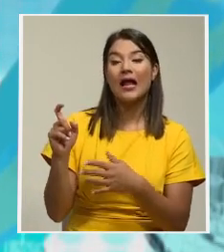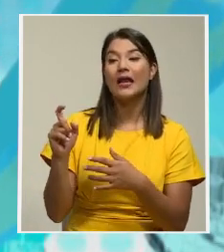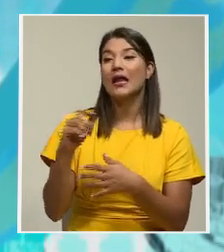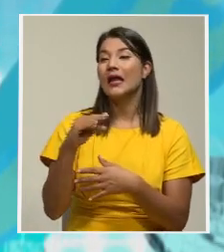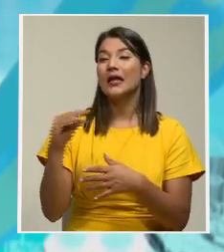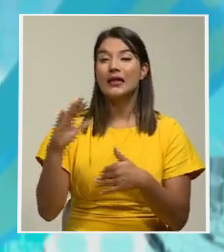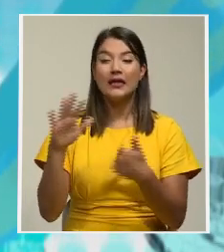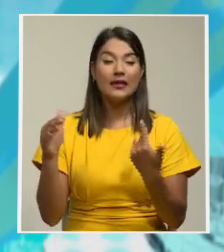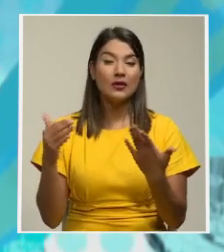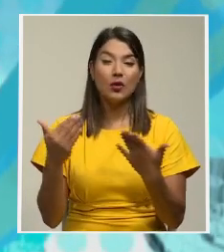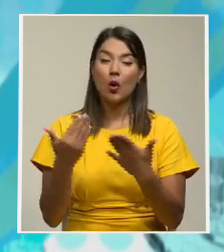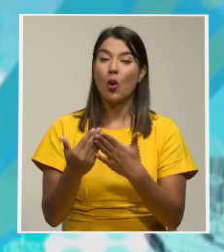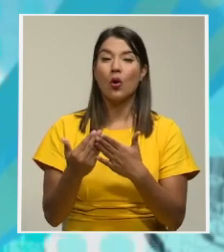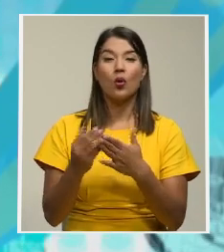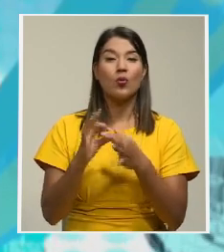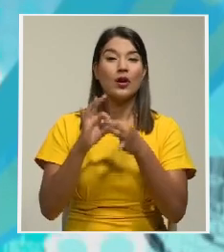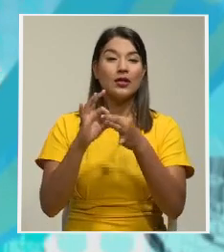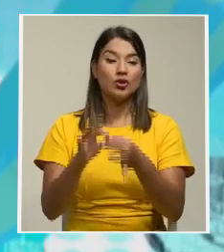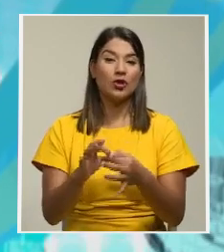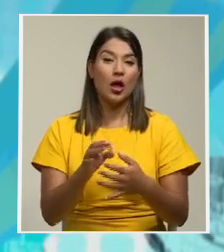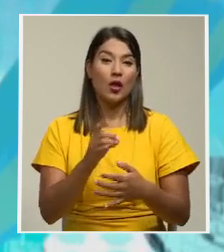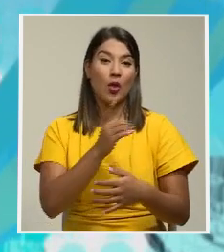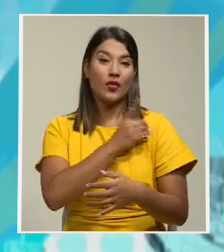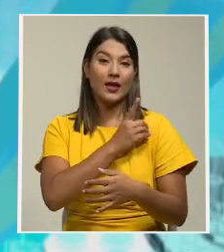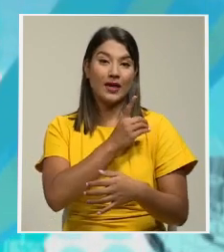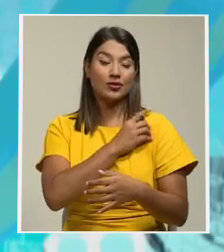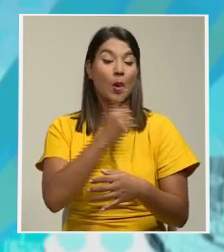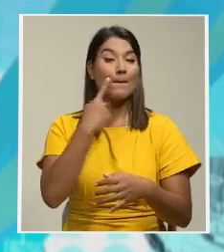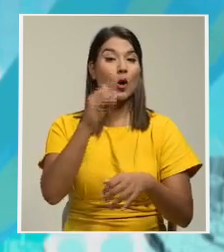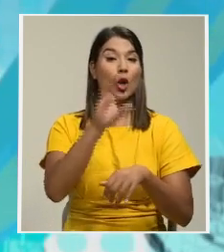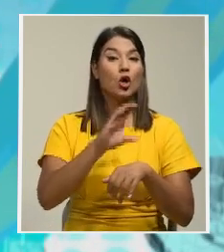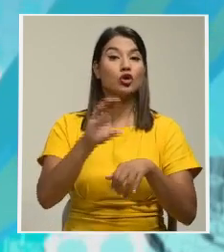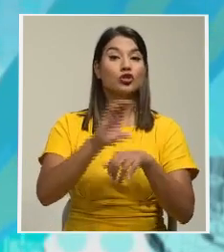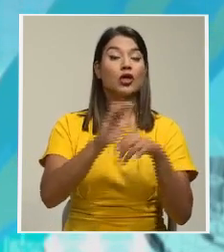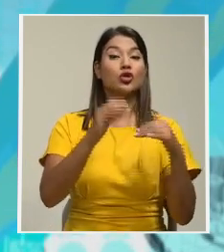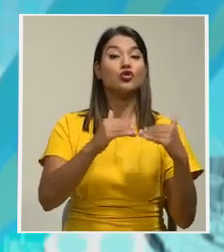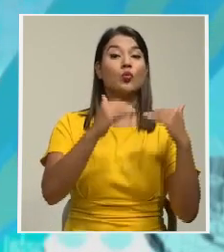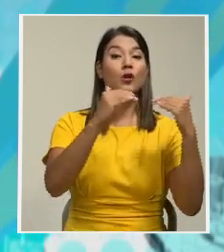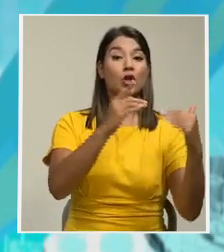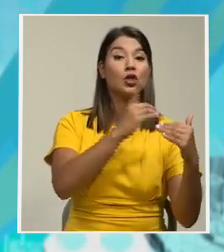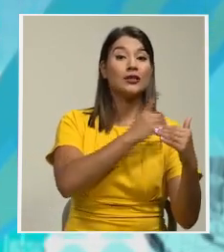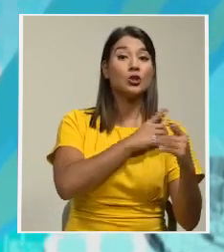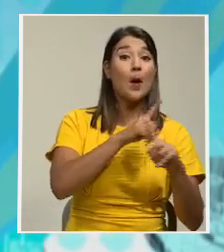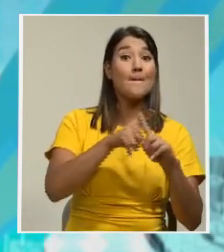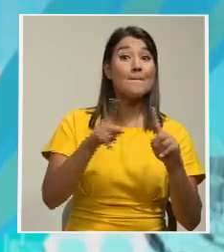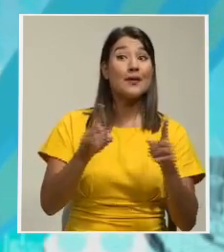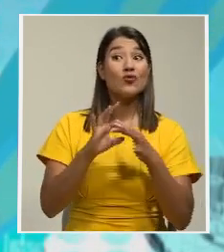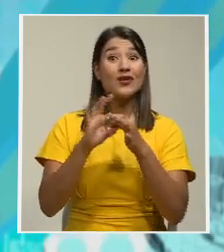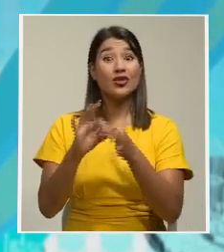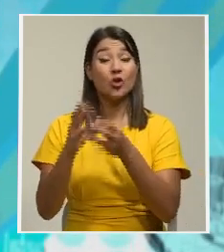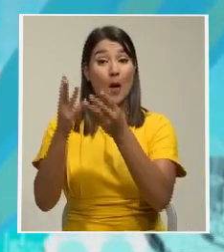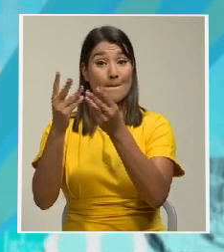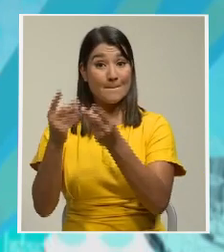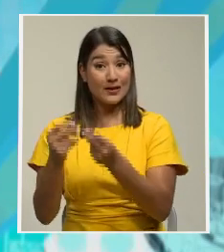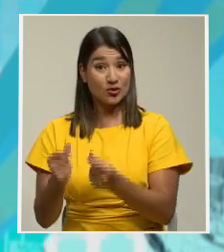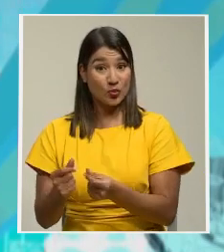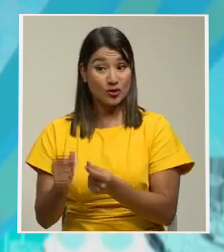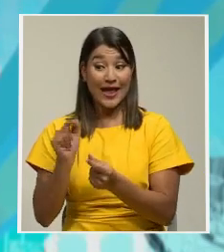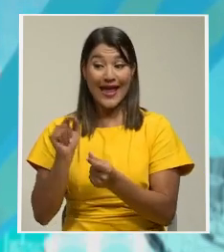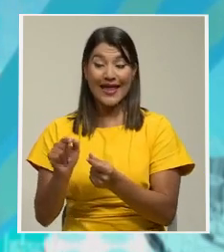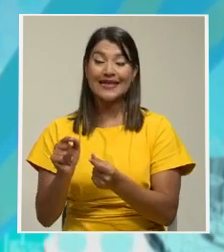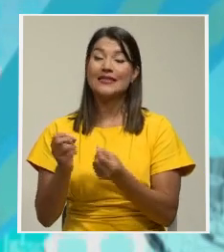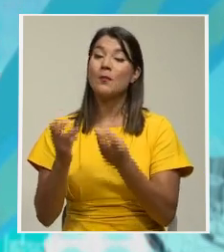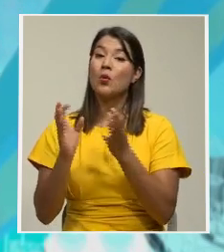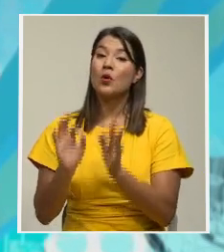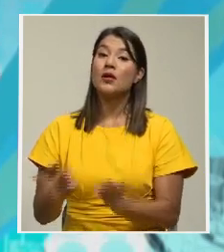lo que es su dirección es por el Consejo Superior de Educación. Pero en la parte presupuestaria, esta es la parte que es